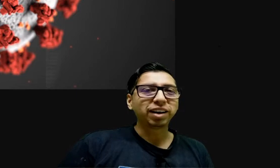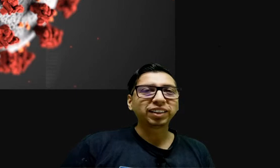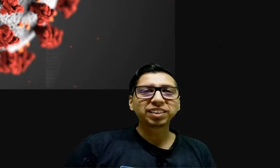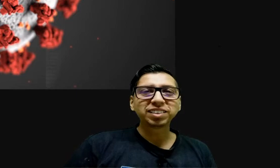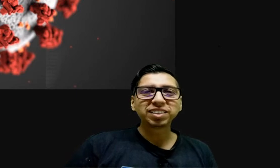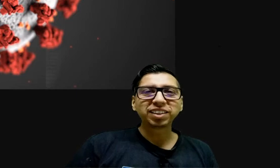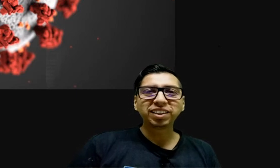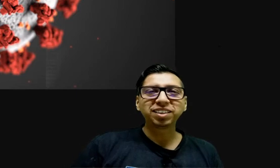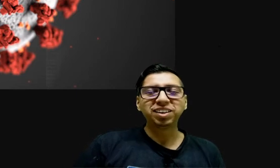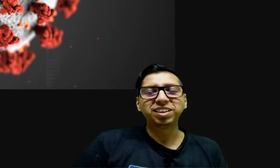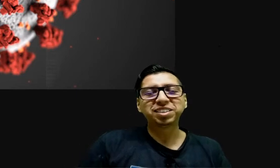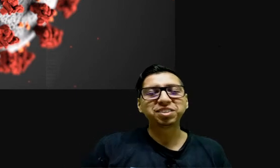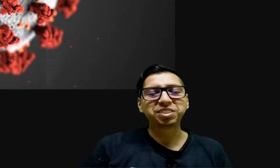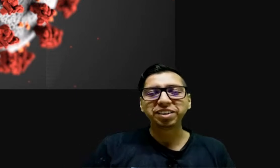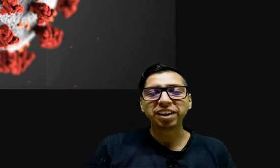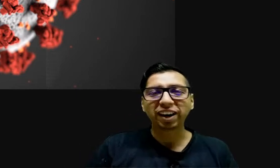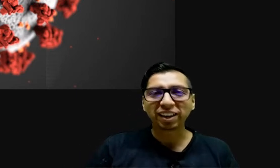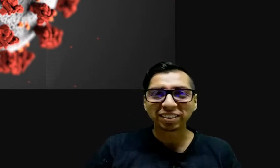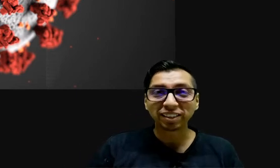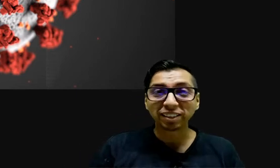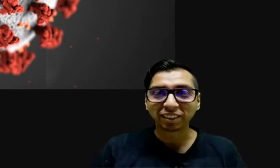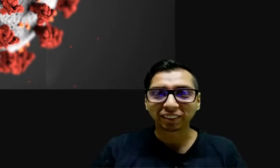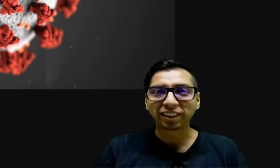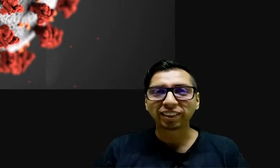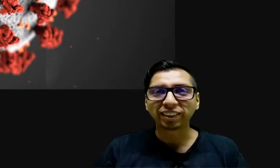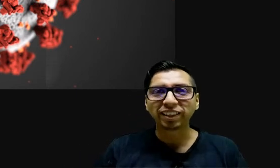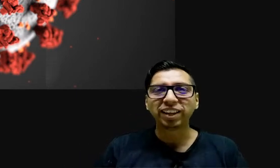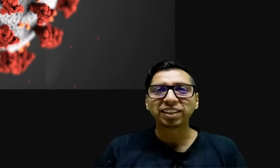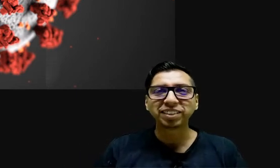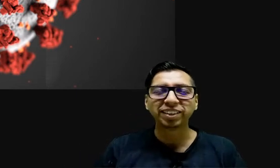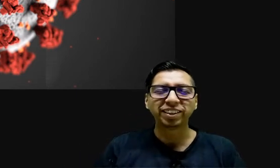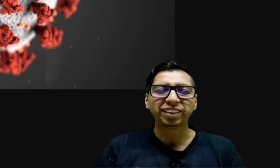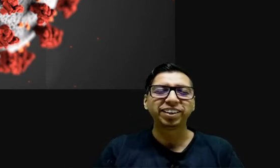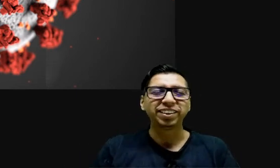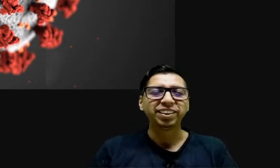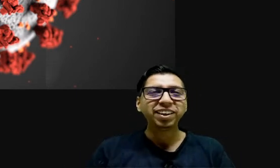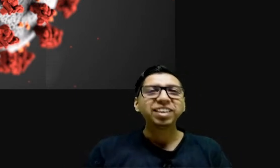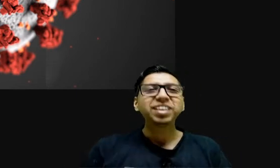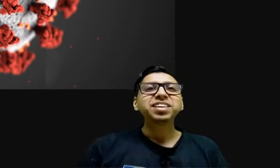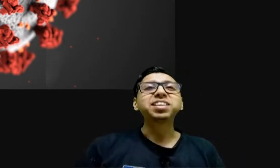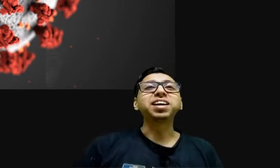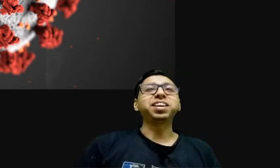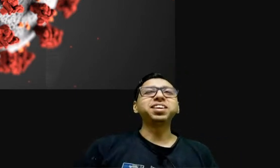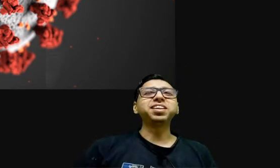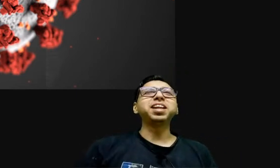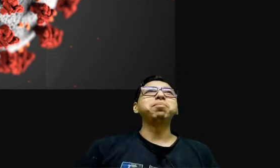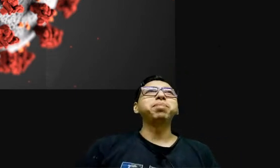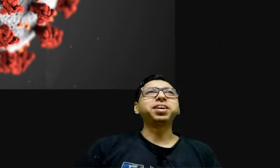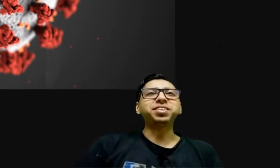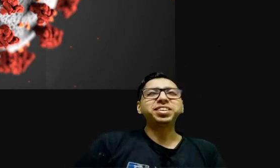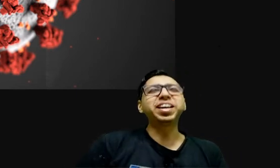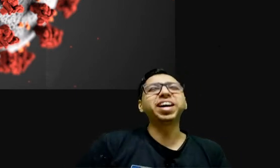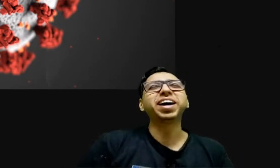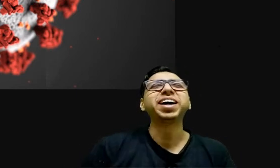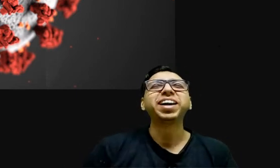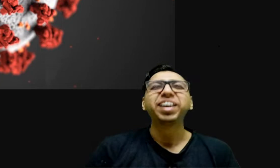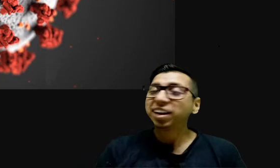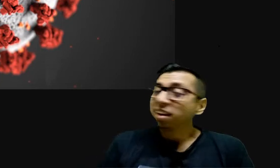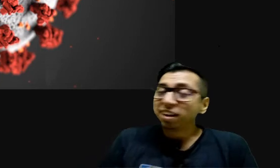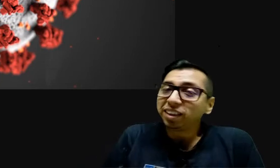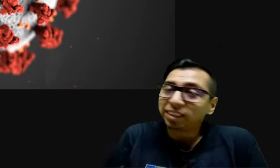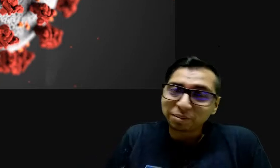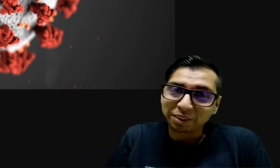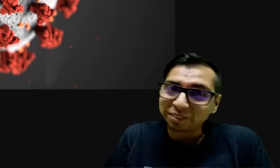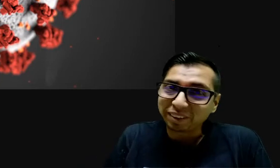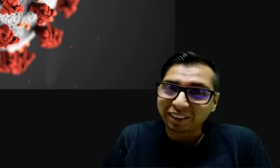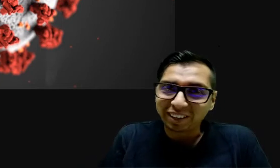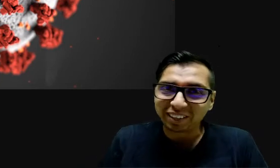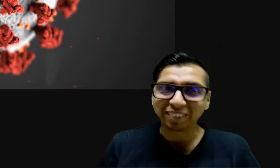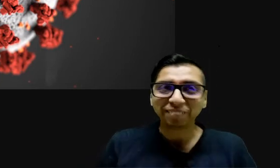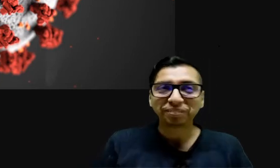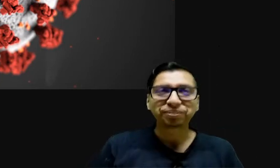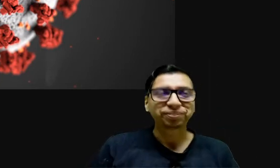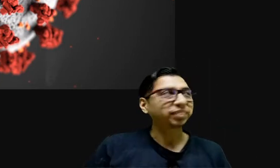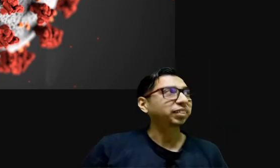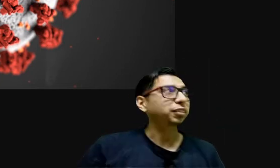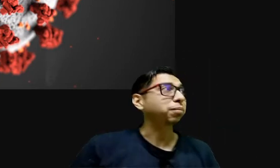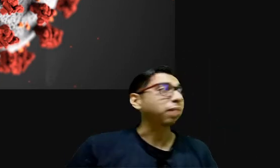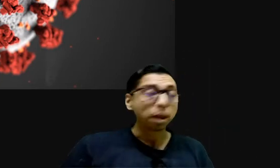pero acto seguido escuché una risa del doctor Gatell, así de, se rió de la pregunta, y también yo me reí,